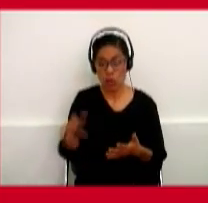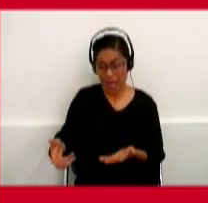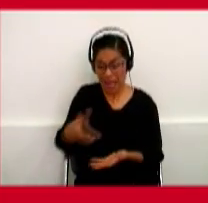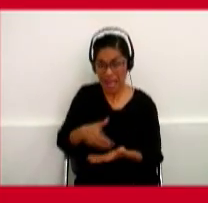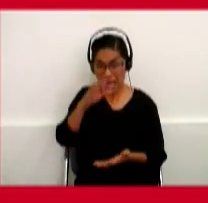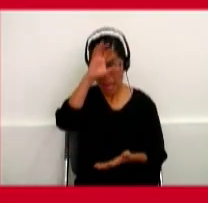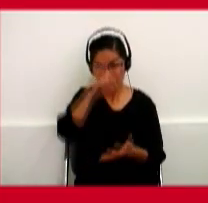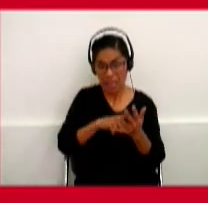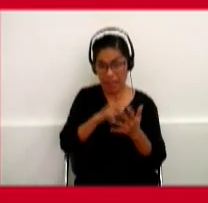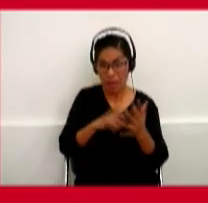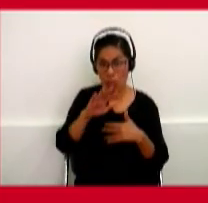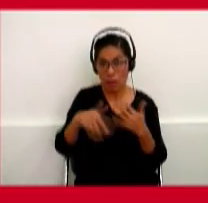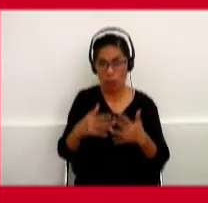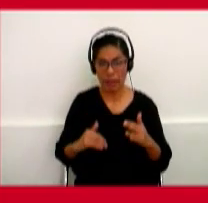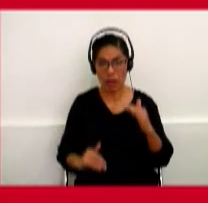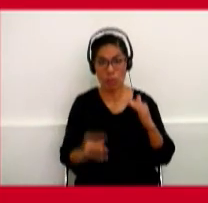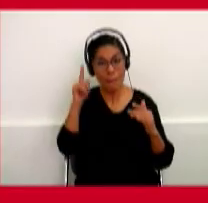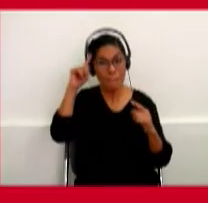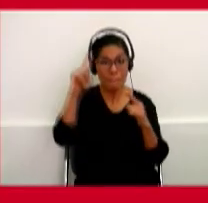lograr.